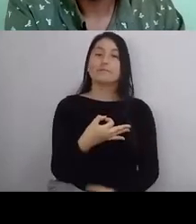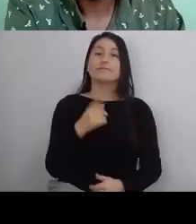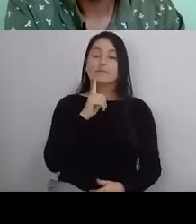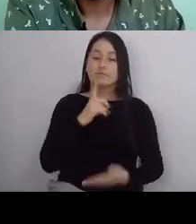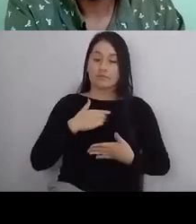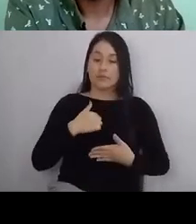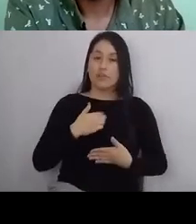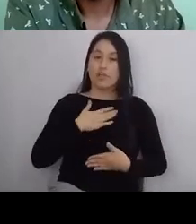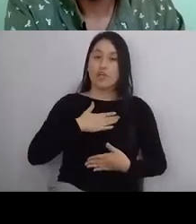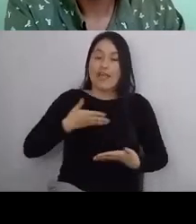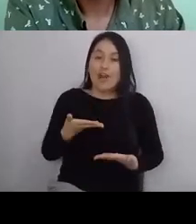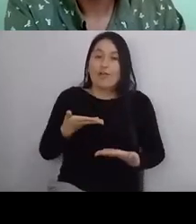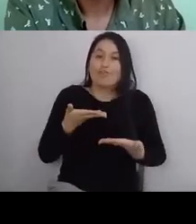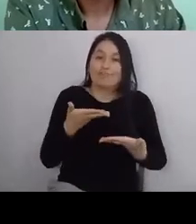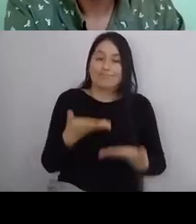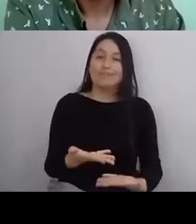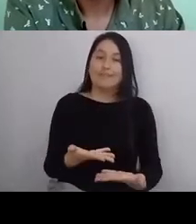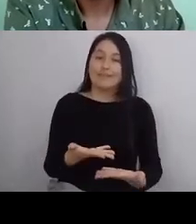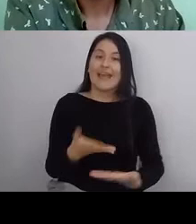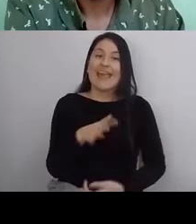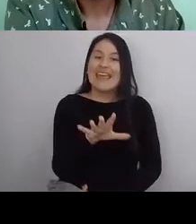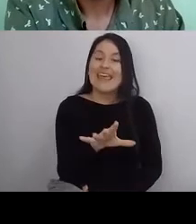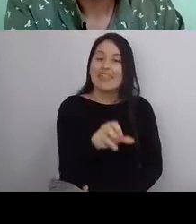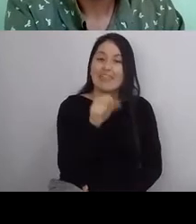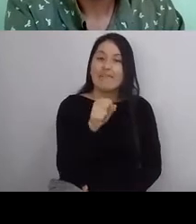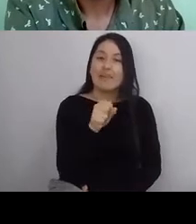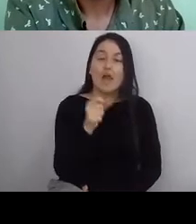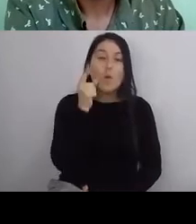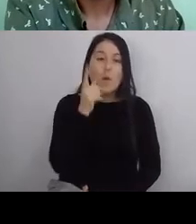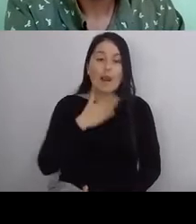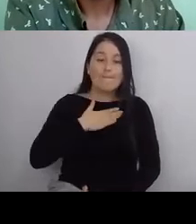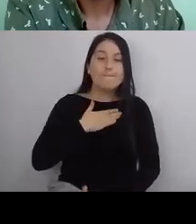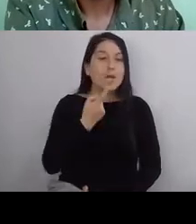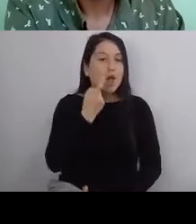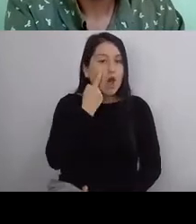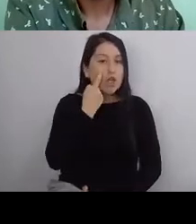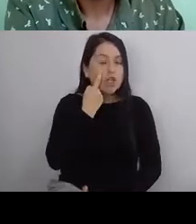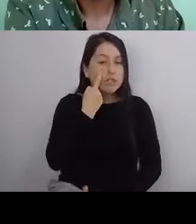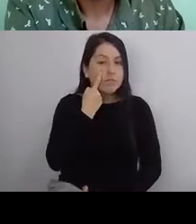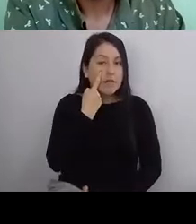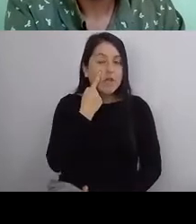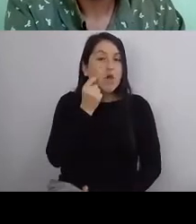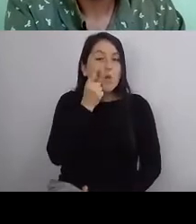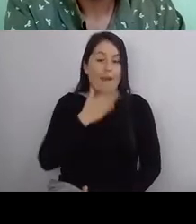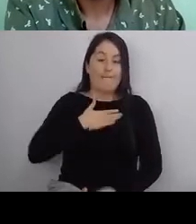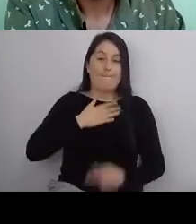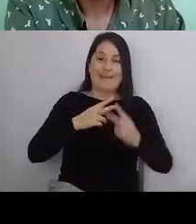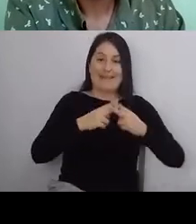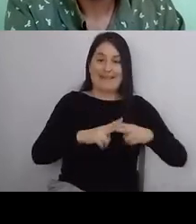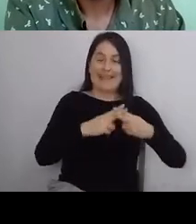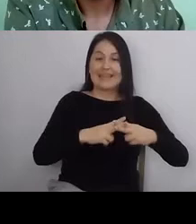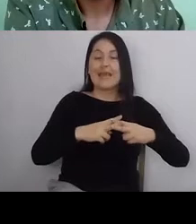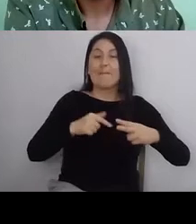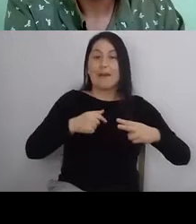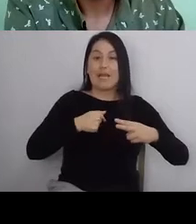disposición a nosotros identificar cuáles son nuestros conocimientos y técnicas para realizar una tarea.